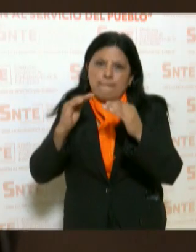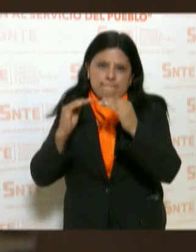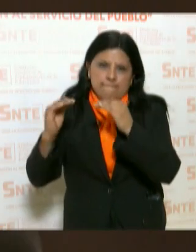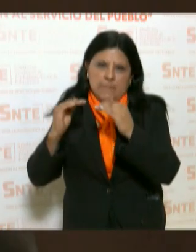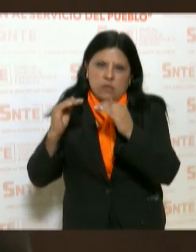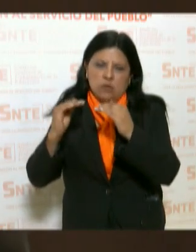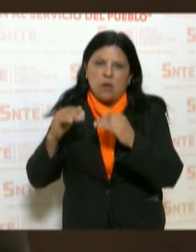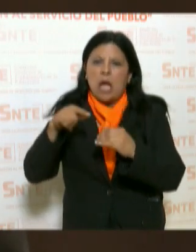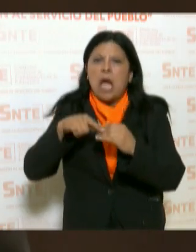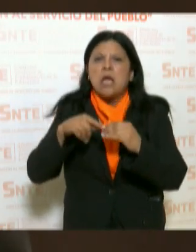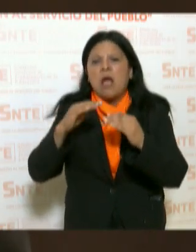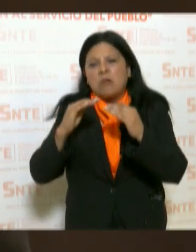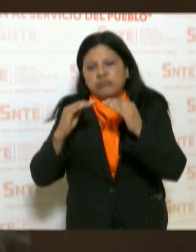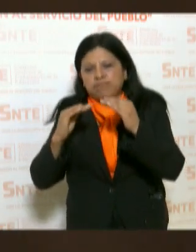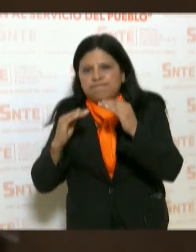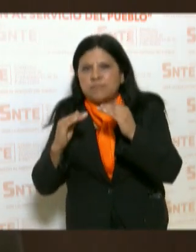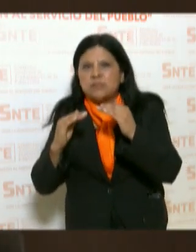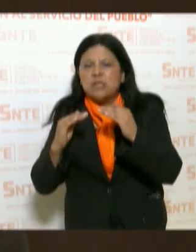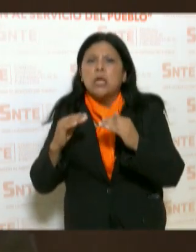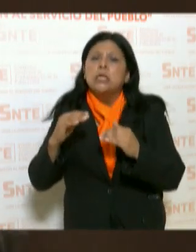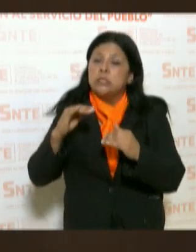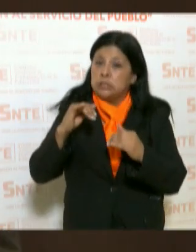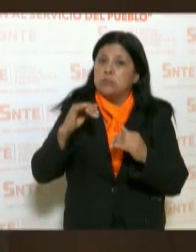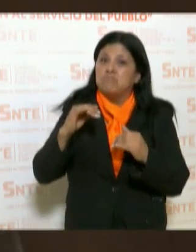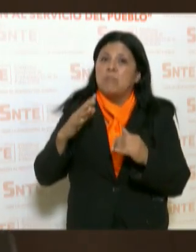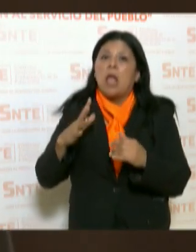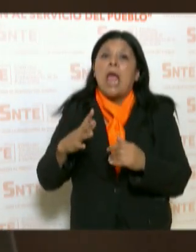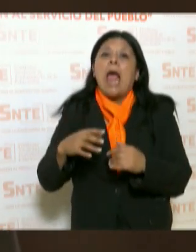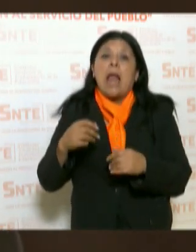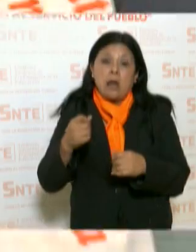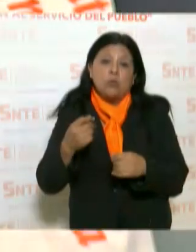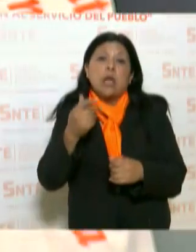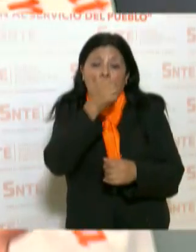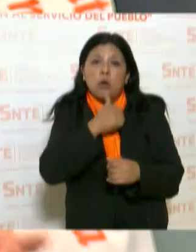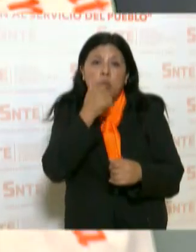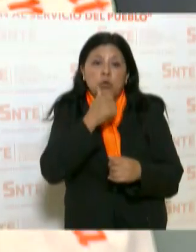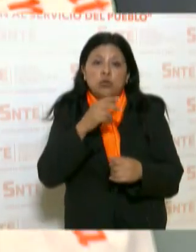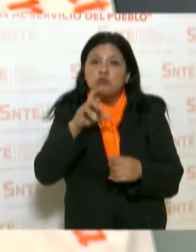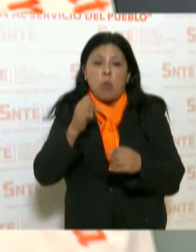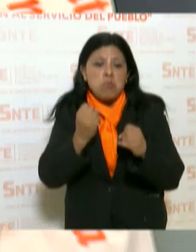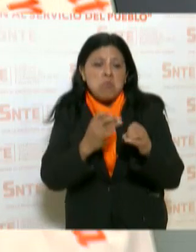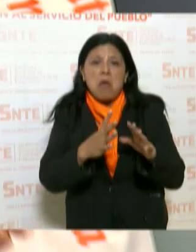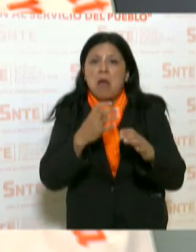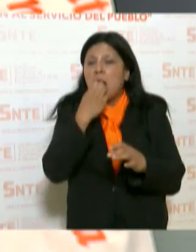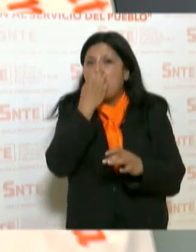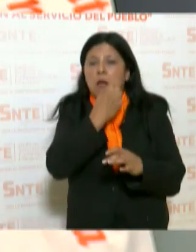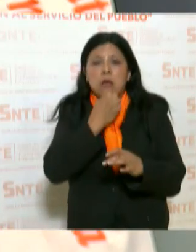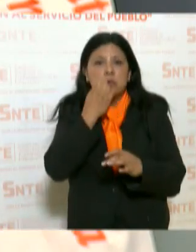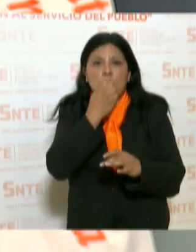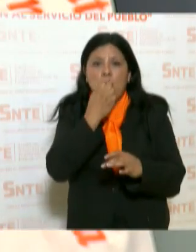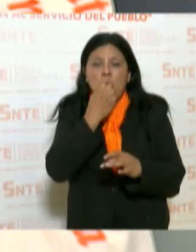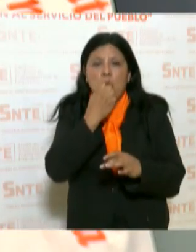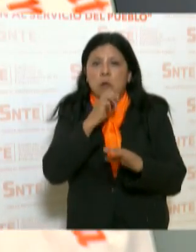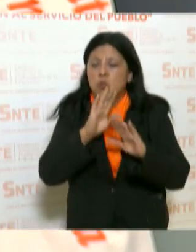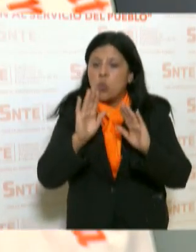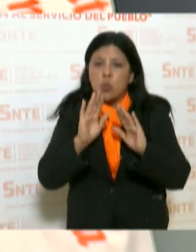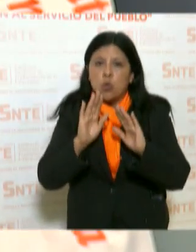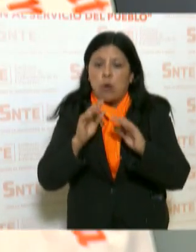ha disminuido considerablemente la deserción escolar. Además, ustedes lo saben